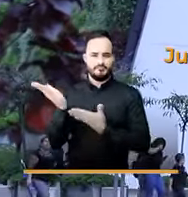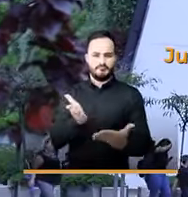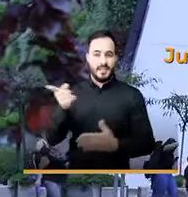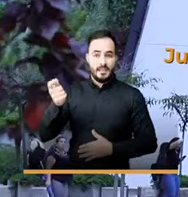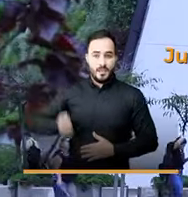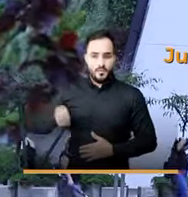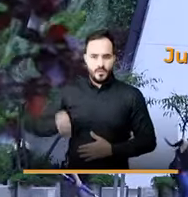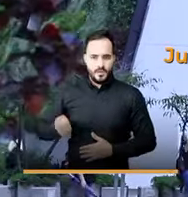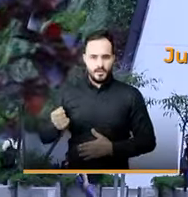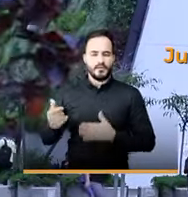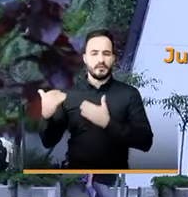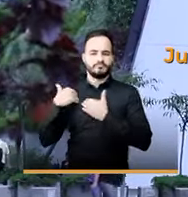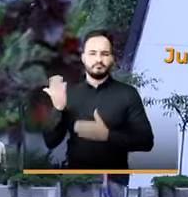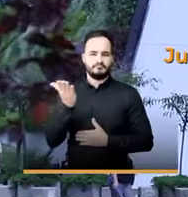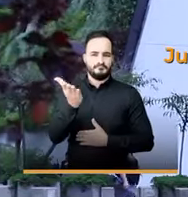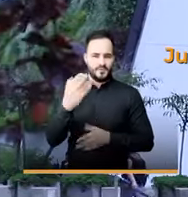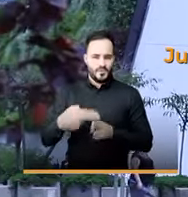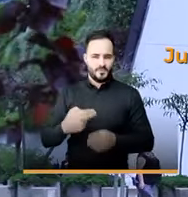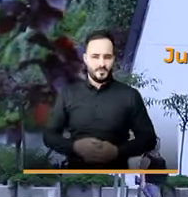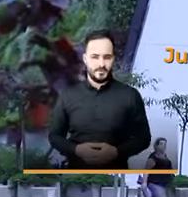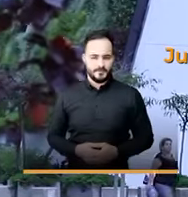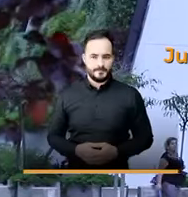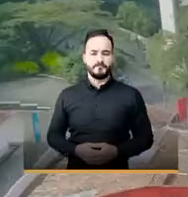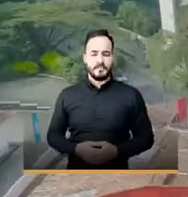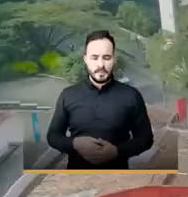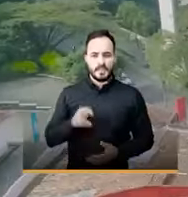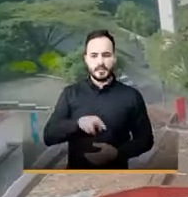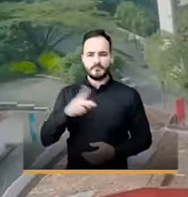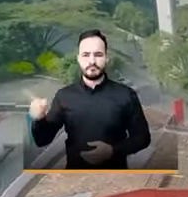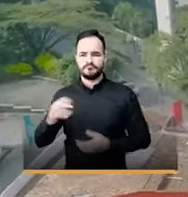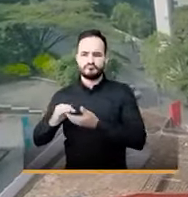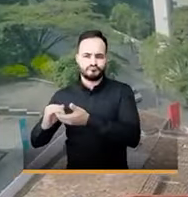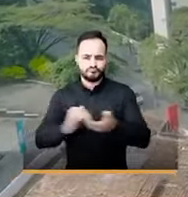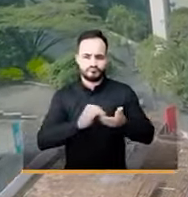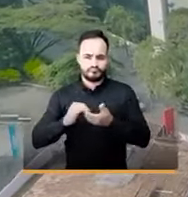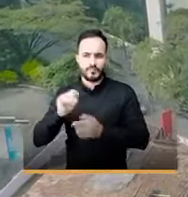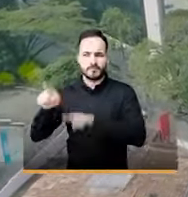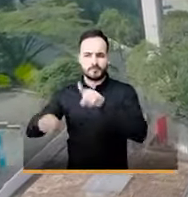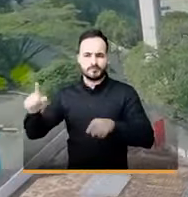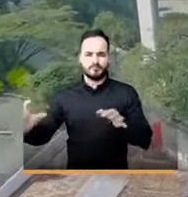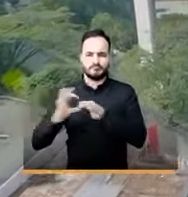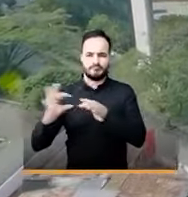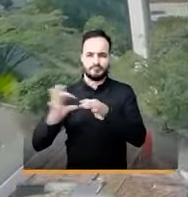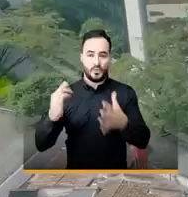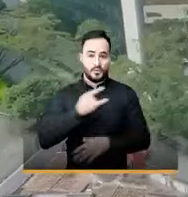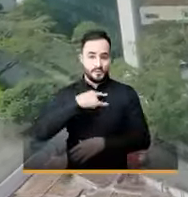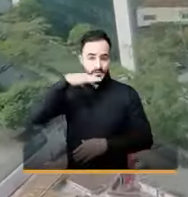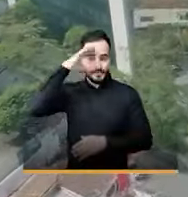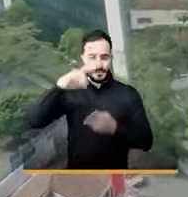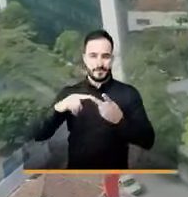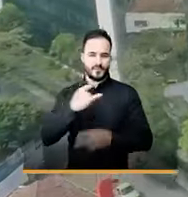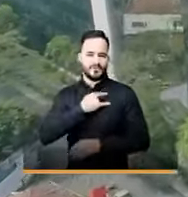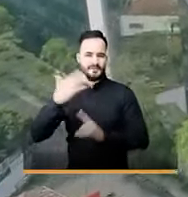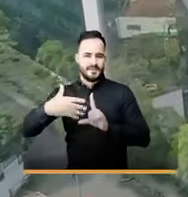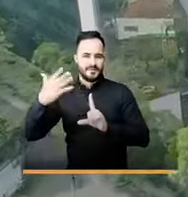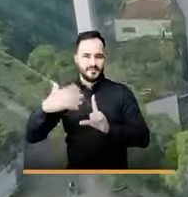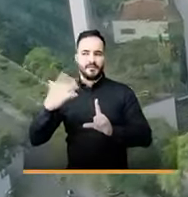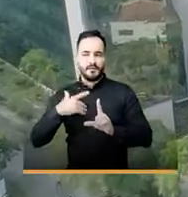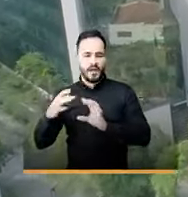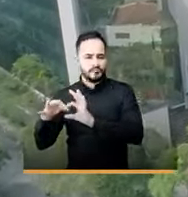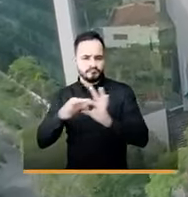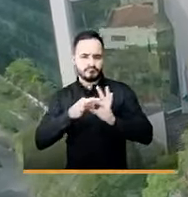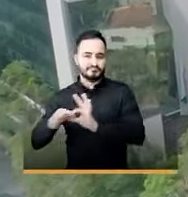especializada, abogada de la Comisión Primera, Juanita Guevara. Además, cuenta con las alianzas académicas de la Universidad de Medellín y la Universidad